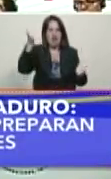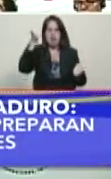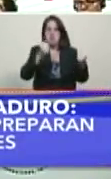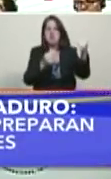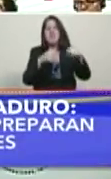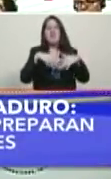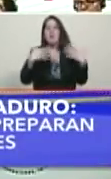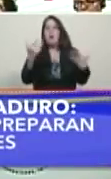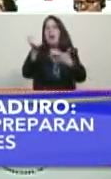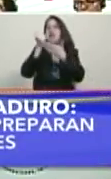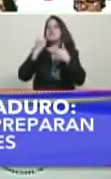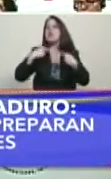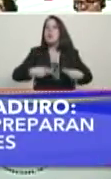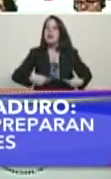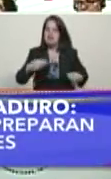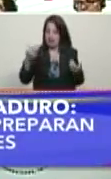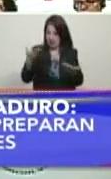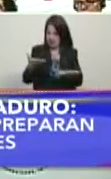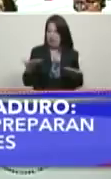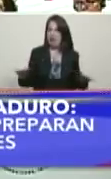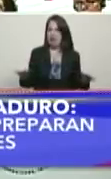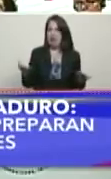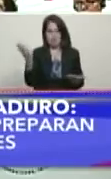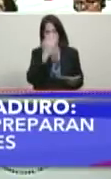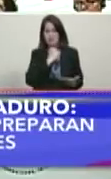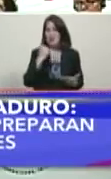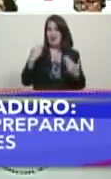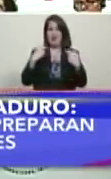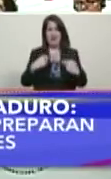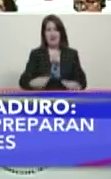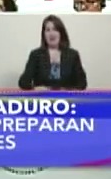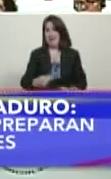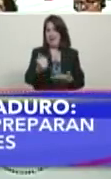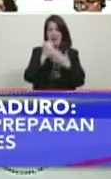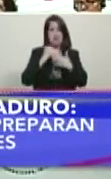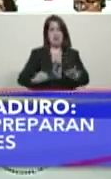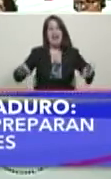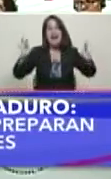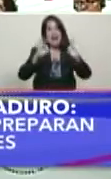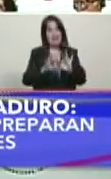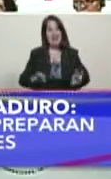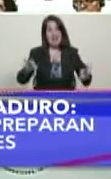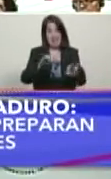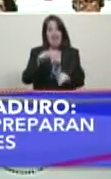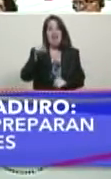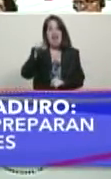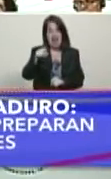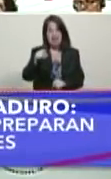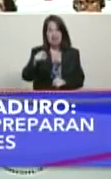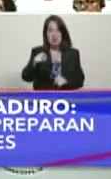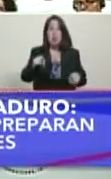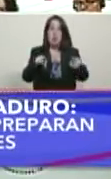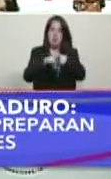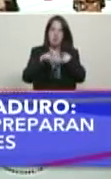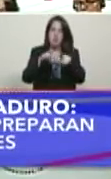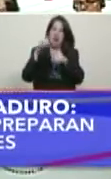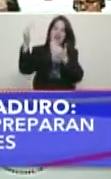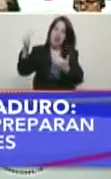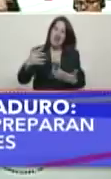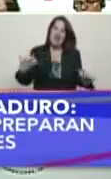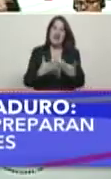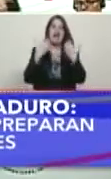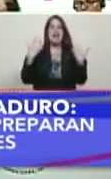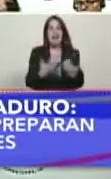y que ayuda humanitaria ni ayuda ni humanitaria era la justificación de una agresión para entrar a venezuela